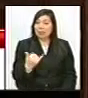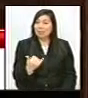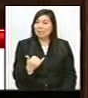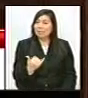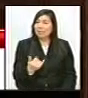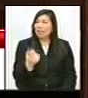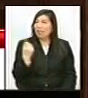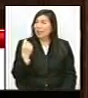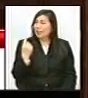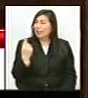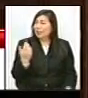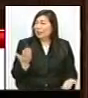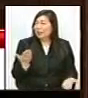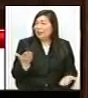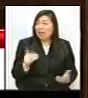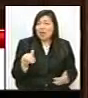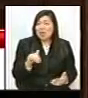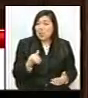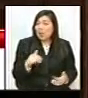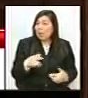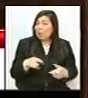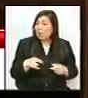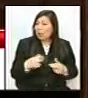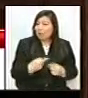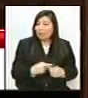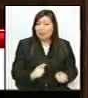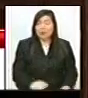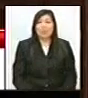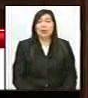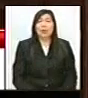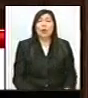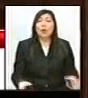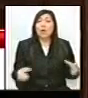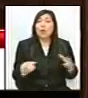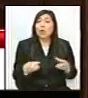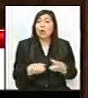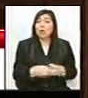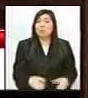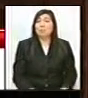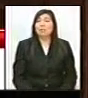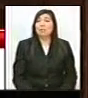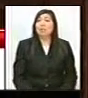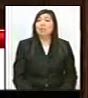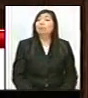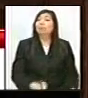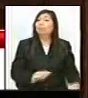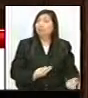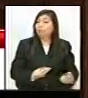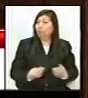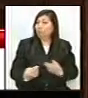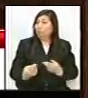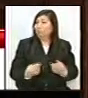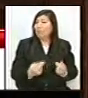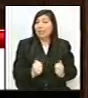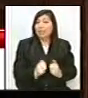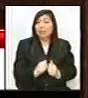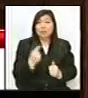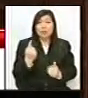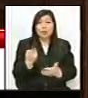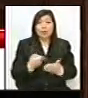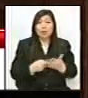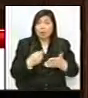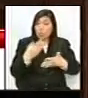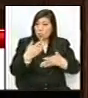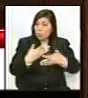da a entender que, al igual que el procurador, la subcomisión se ha manejado con la idea de que el solo hecho de